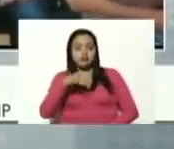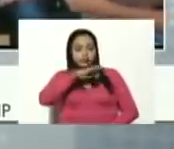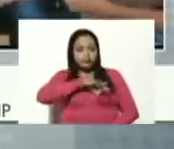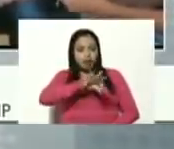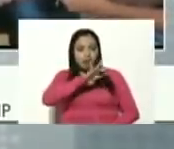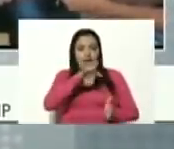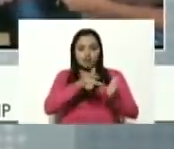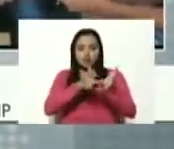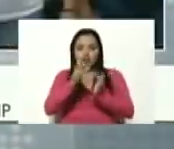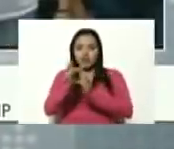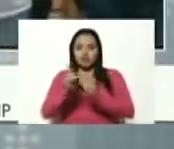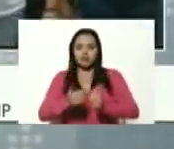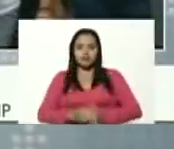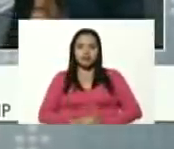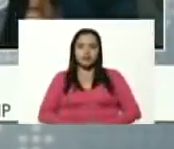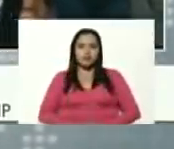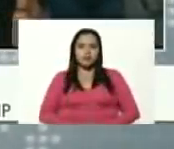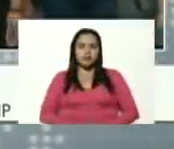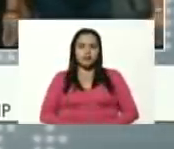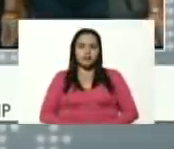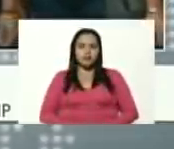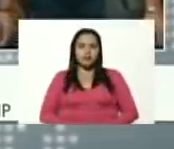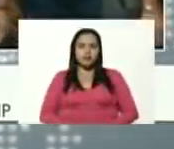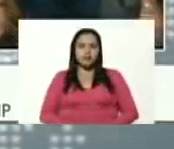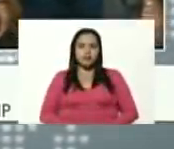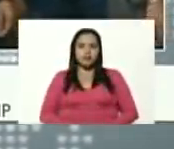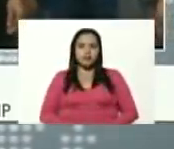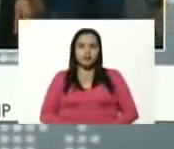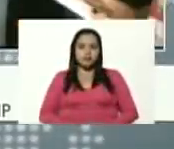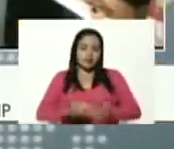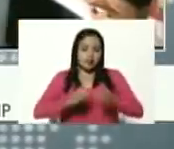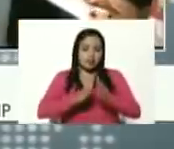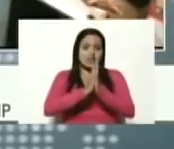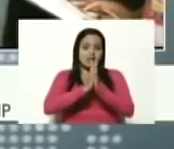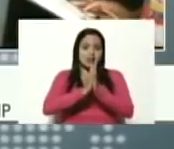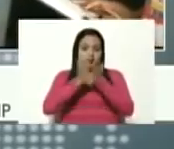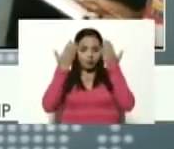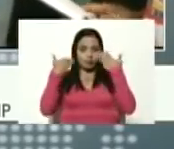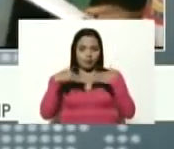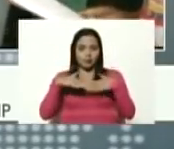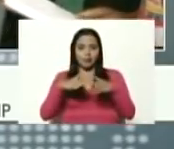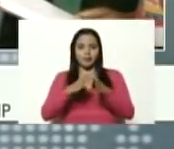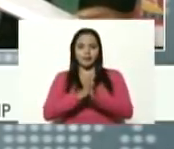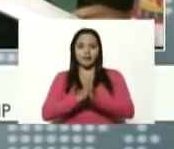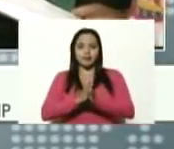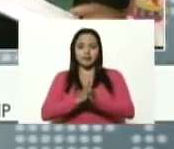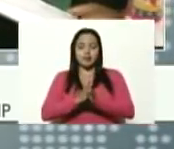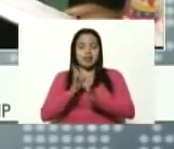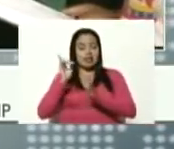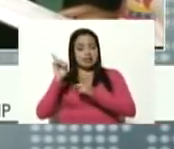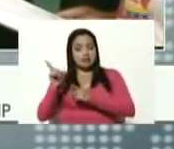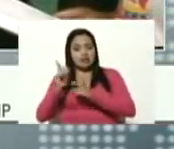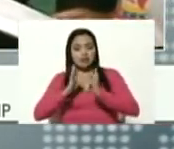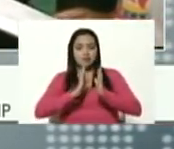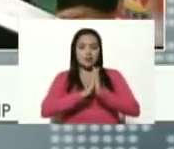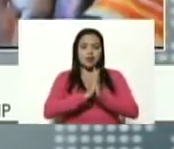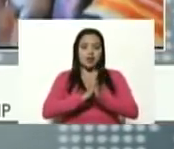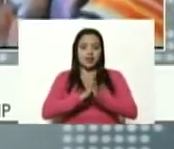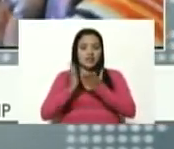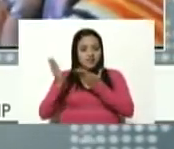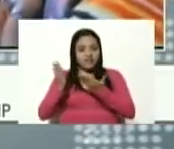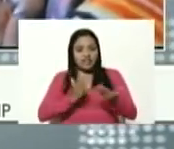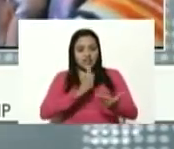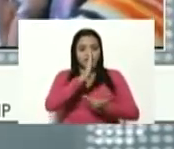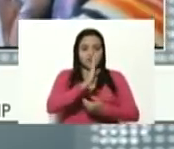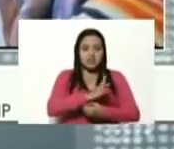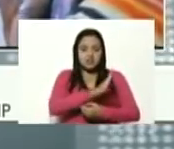Gente pura, santa. De ellos viene no solo las